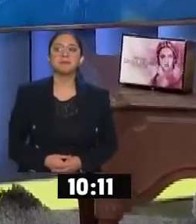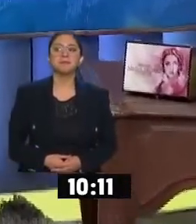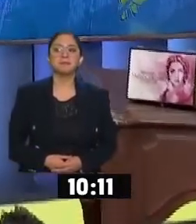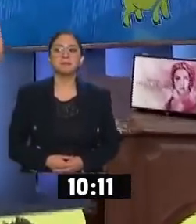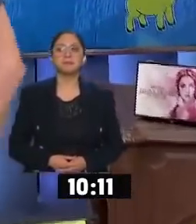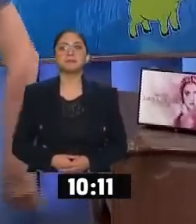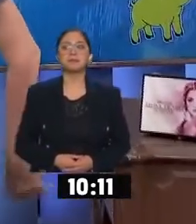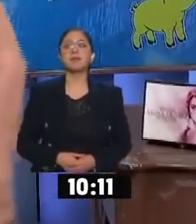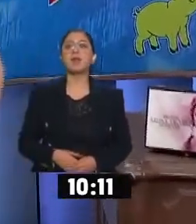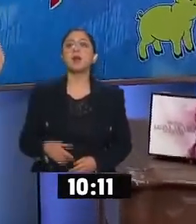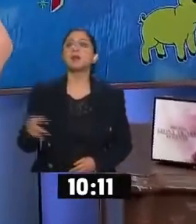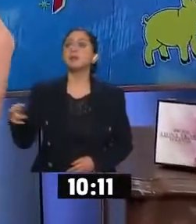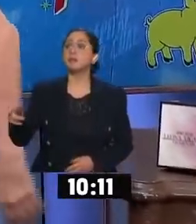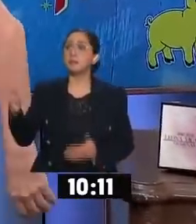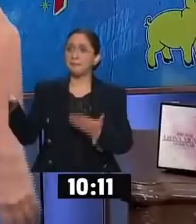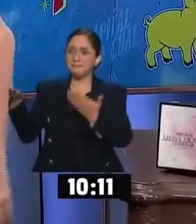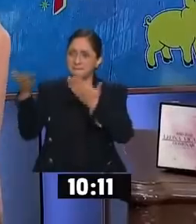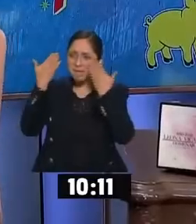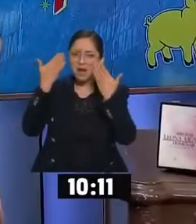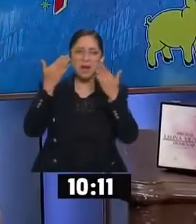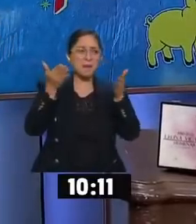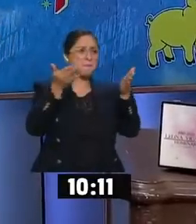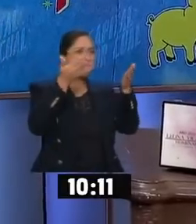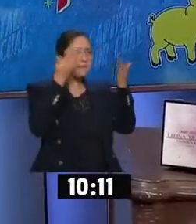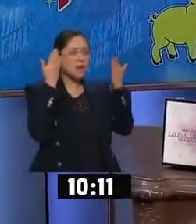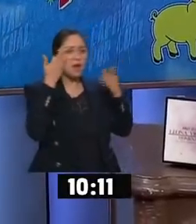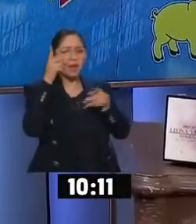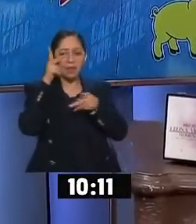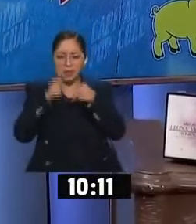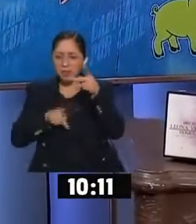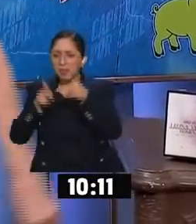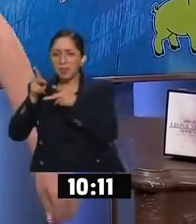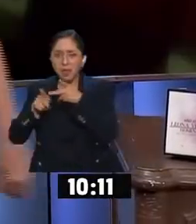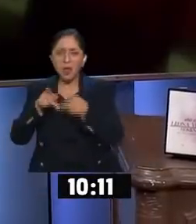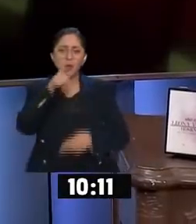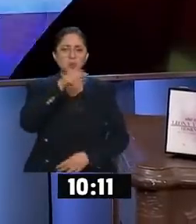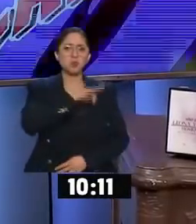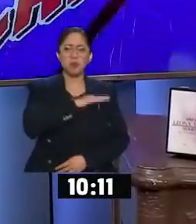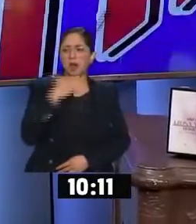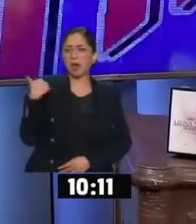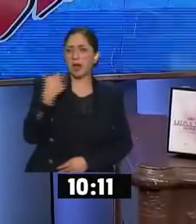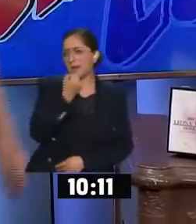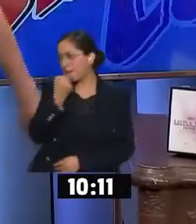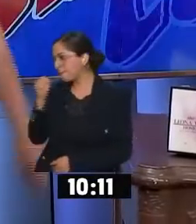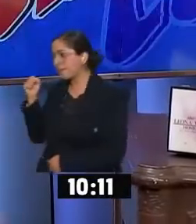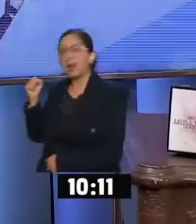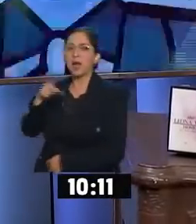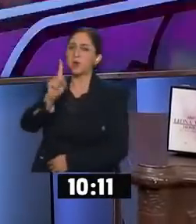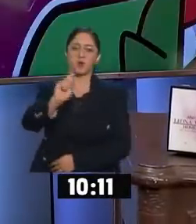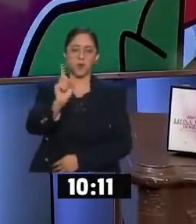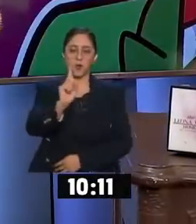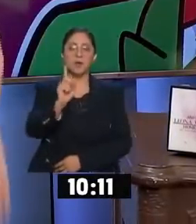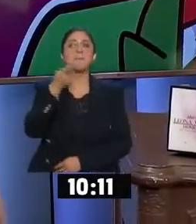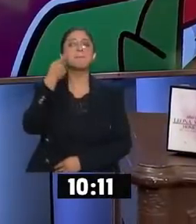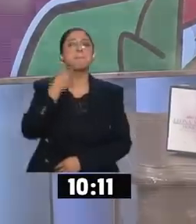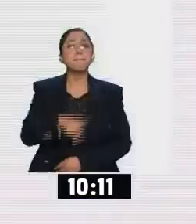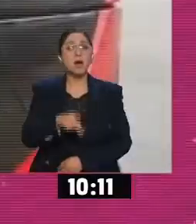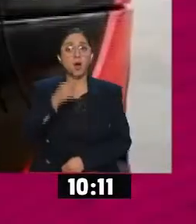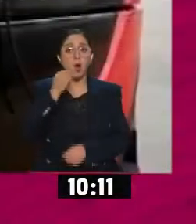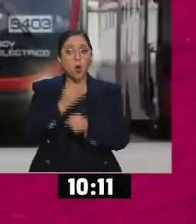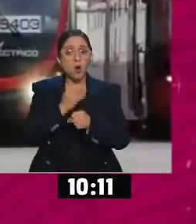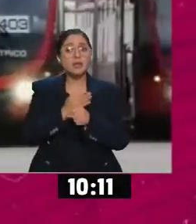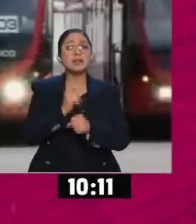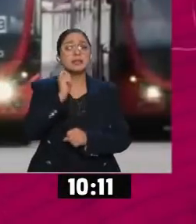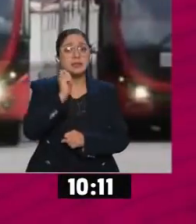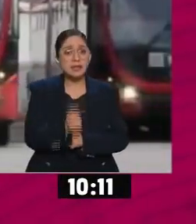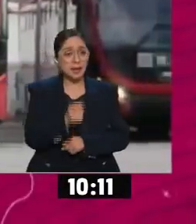las puertas se le cierren en la cara! Sí. Pues déles la espalda. Ah, no. Mire, por lo menos ya no lo harán. Las